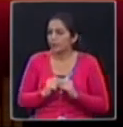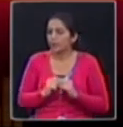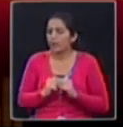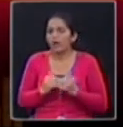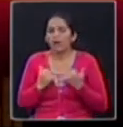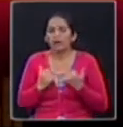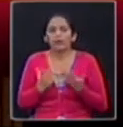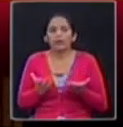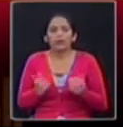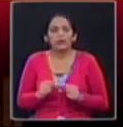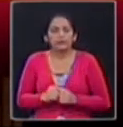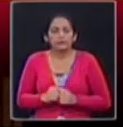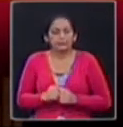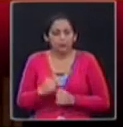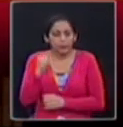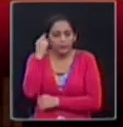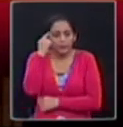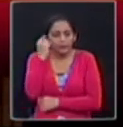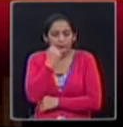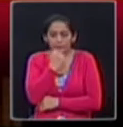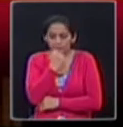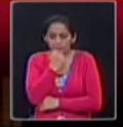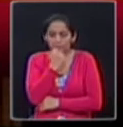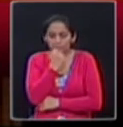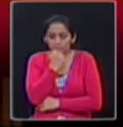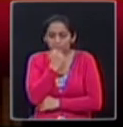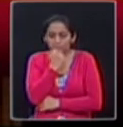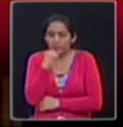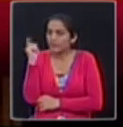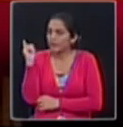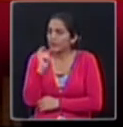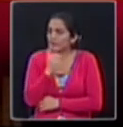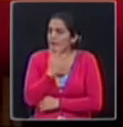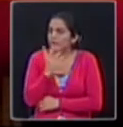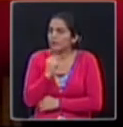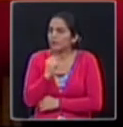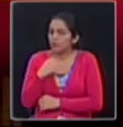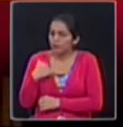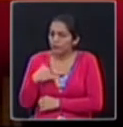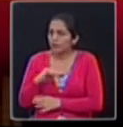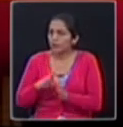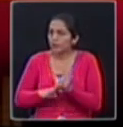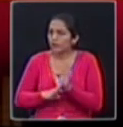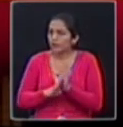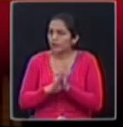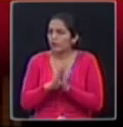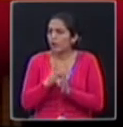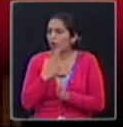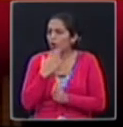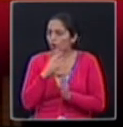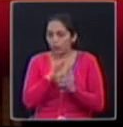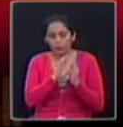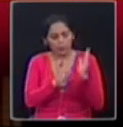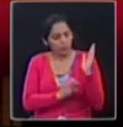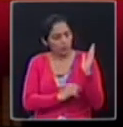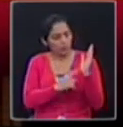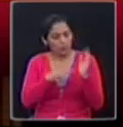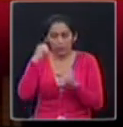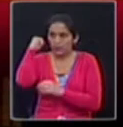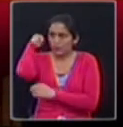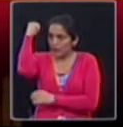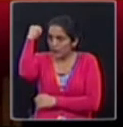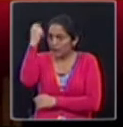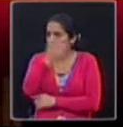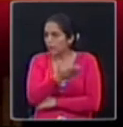Ahora, ¿cómo tenemos la capacidad conjuntamente de desarrollar esas herramientas para el ejercicio de derecho de los seres humanos que ya están